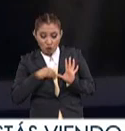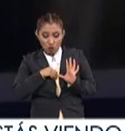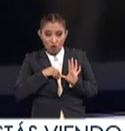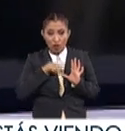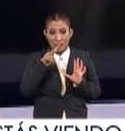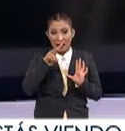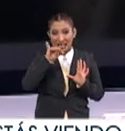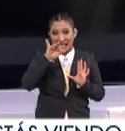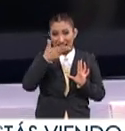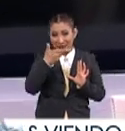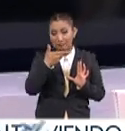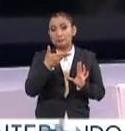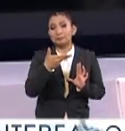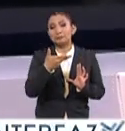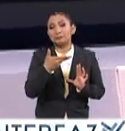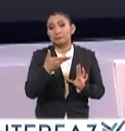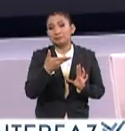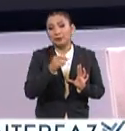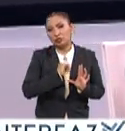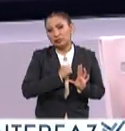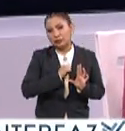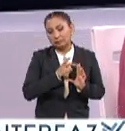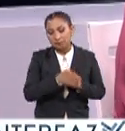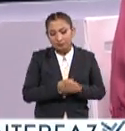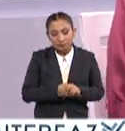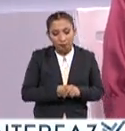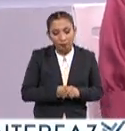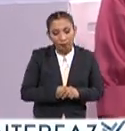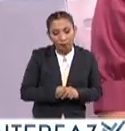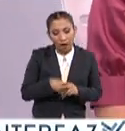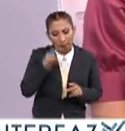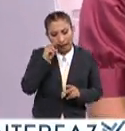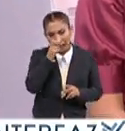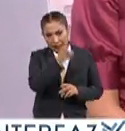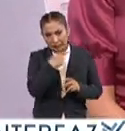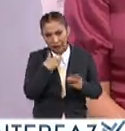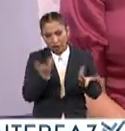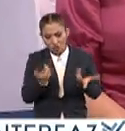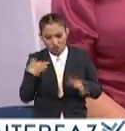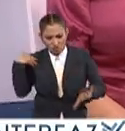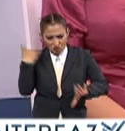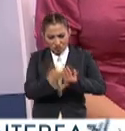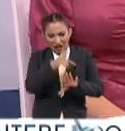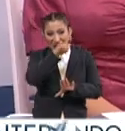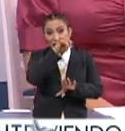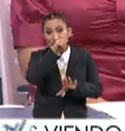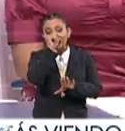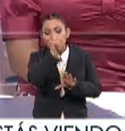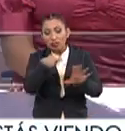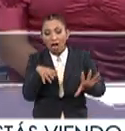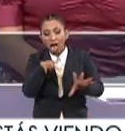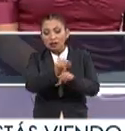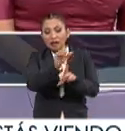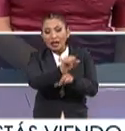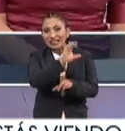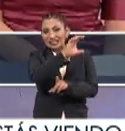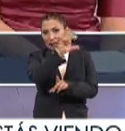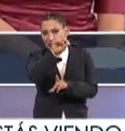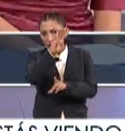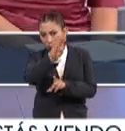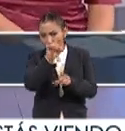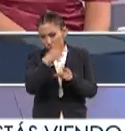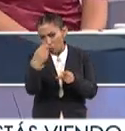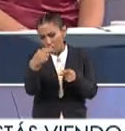de la inmunodeficiencia humana, el SIDA. Este ataca a un grupo de linfocitos T que se llaman CD4.